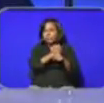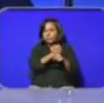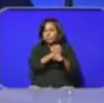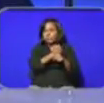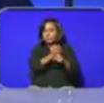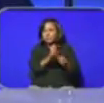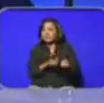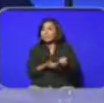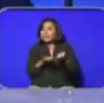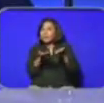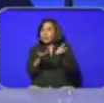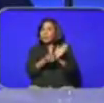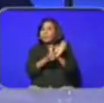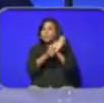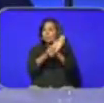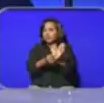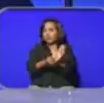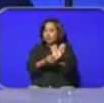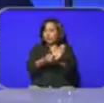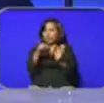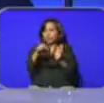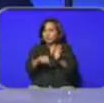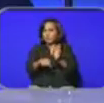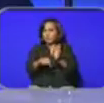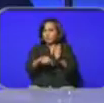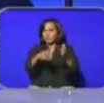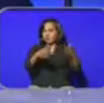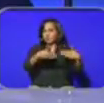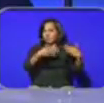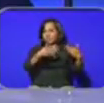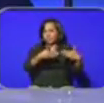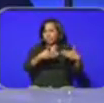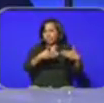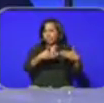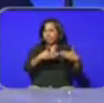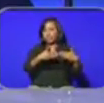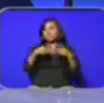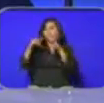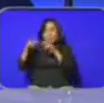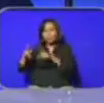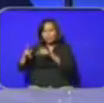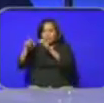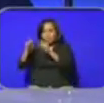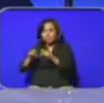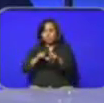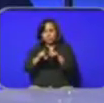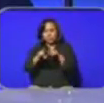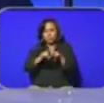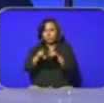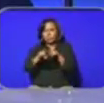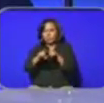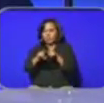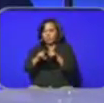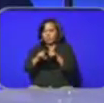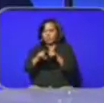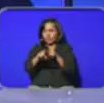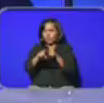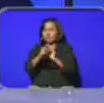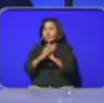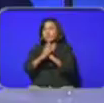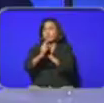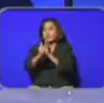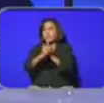creciendo o ofertando en este país van a ser para competencias técnicas. Siempre el talento humano se forma en